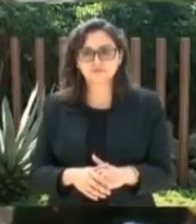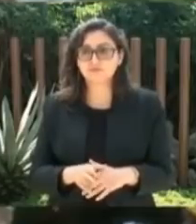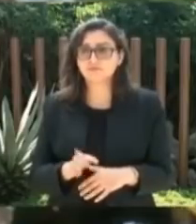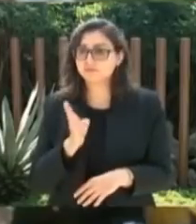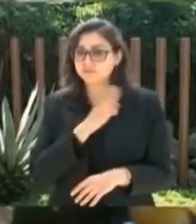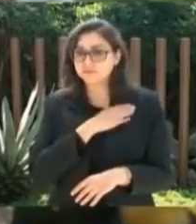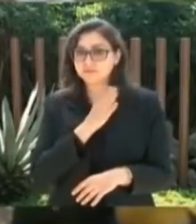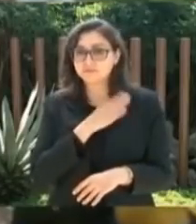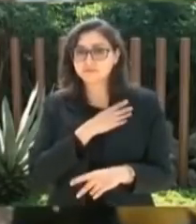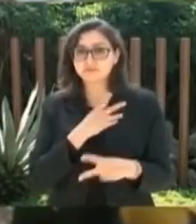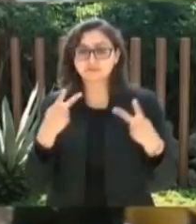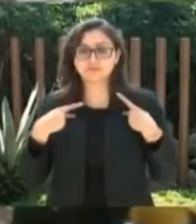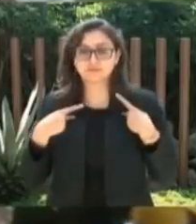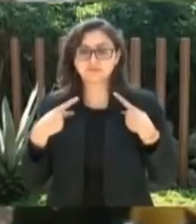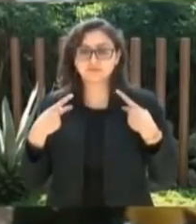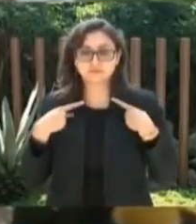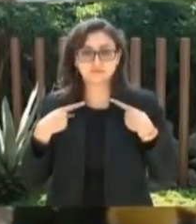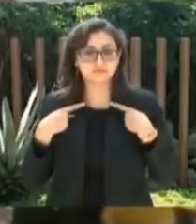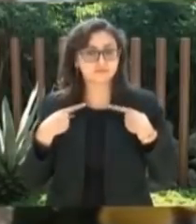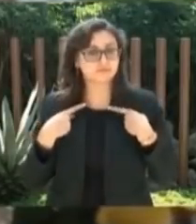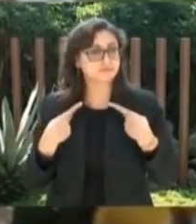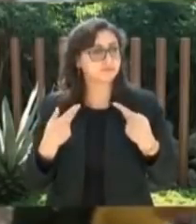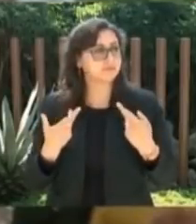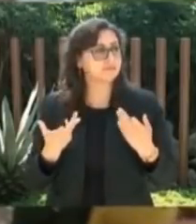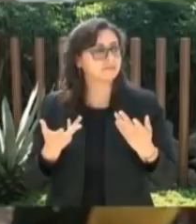buena persona,